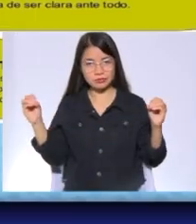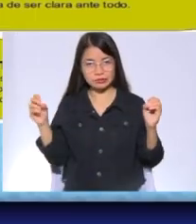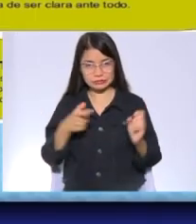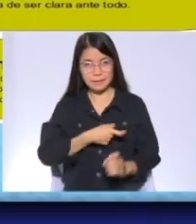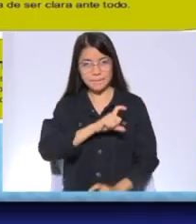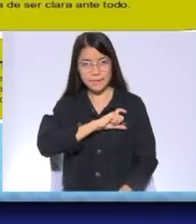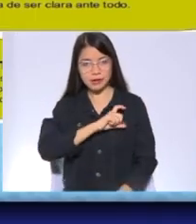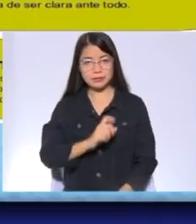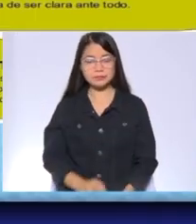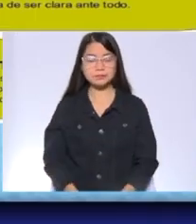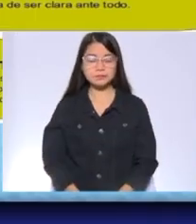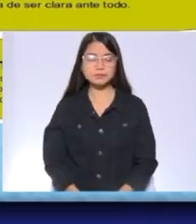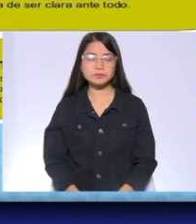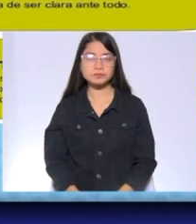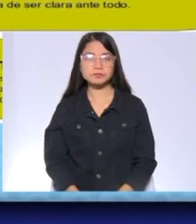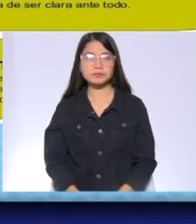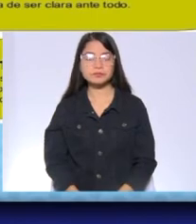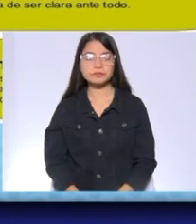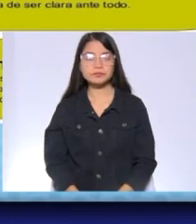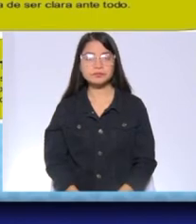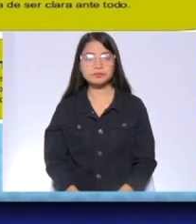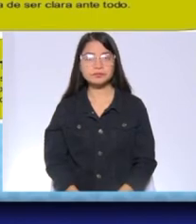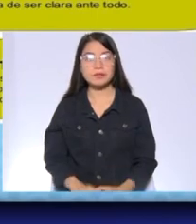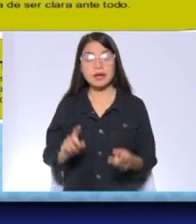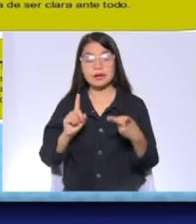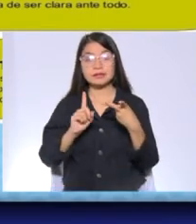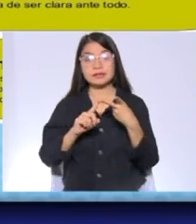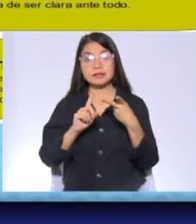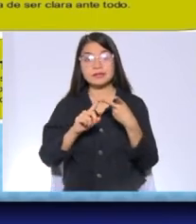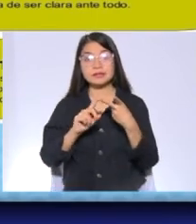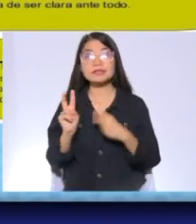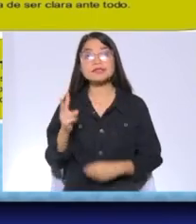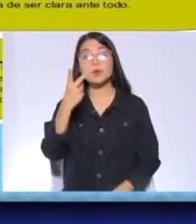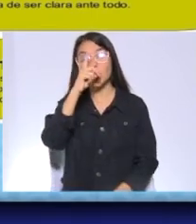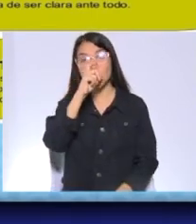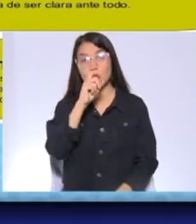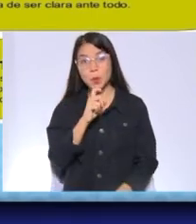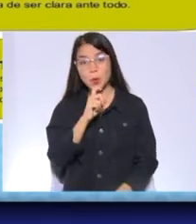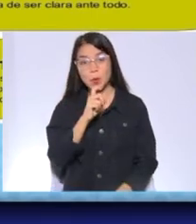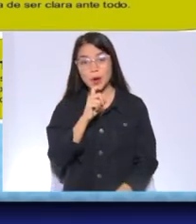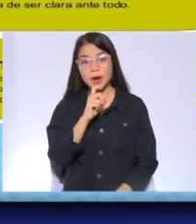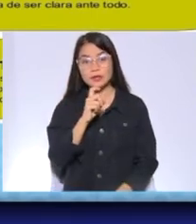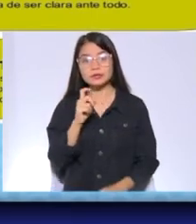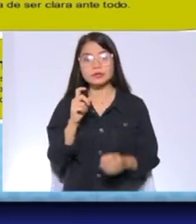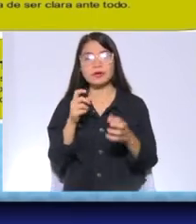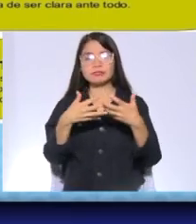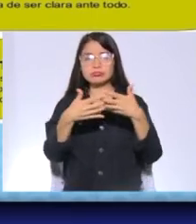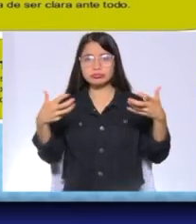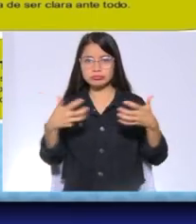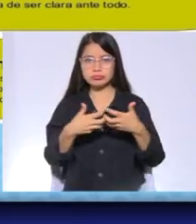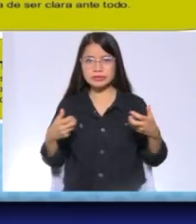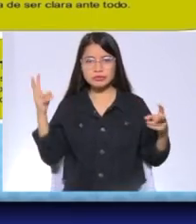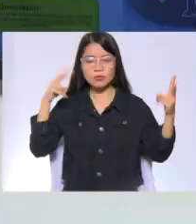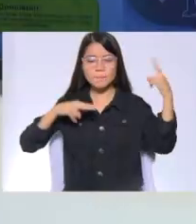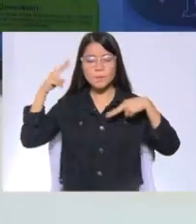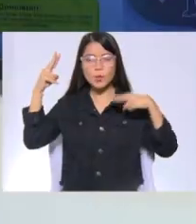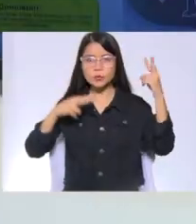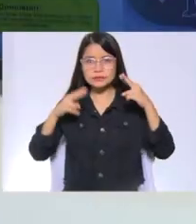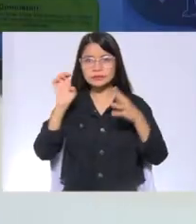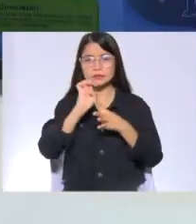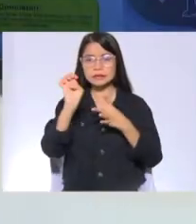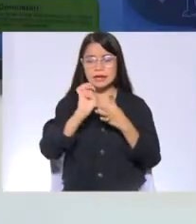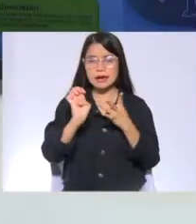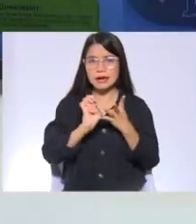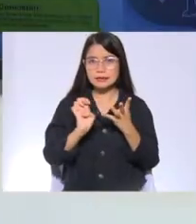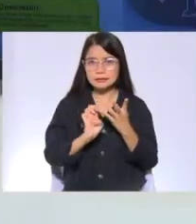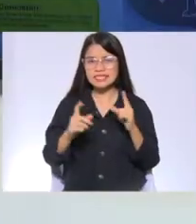Para segundo año, tenemos un referente teórico práctico, que es el texto expositivo y sus características. Fíjense, el texto expositivo es un tipo de